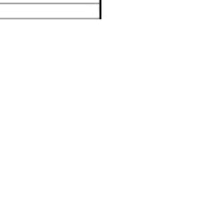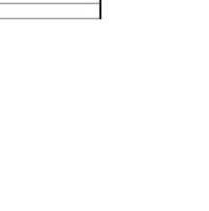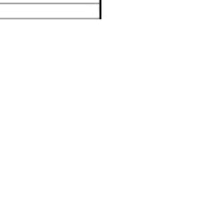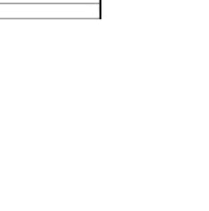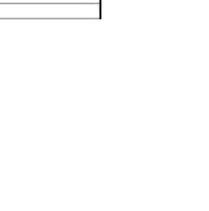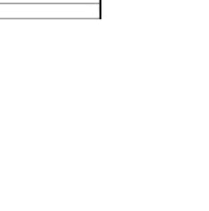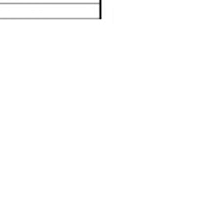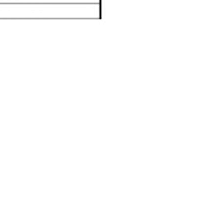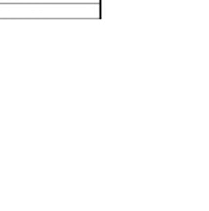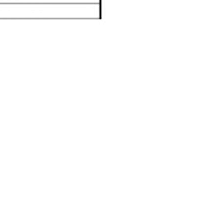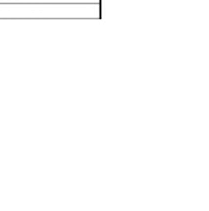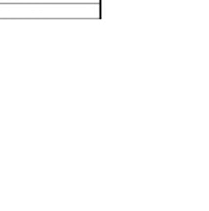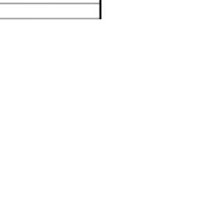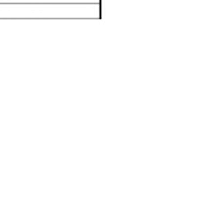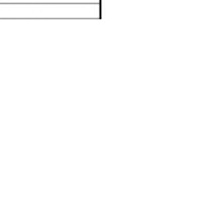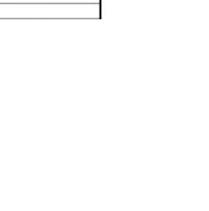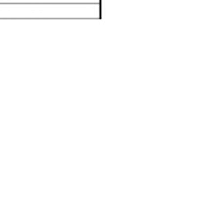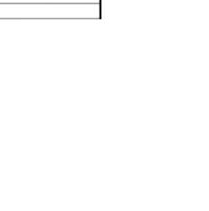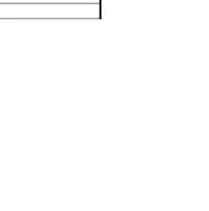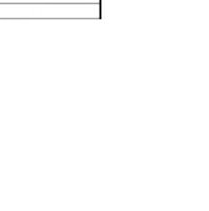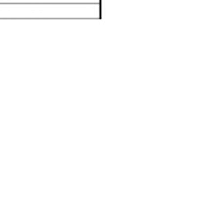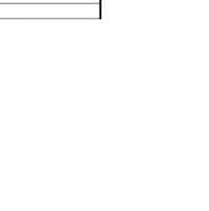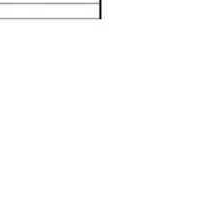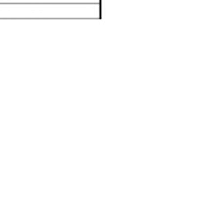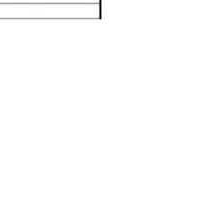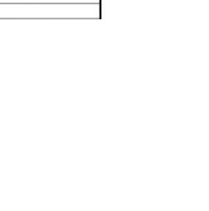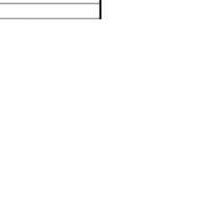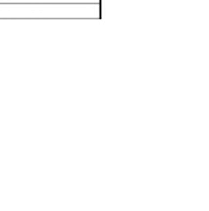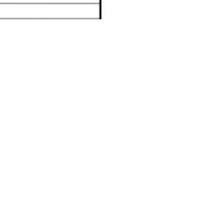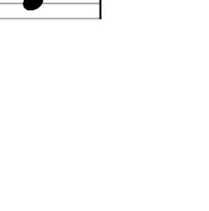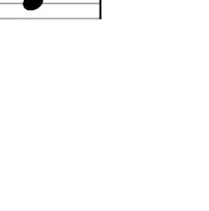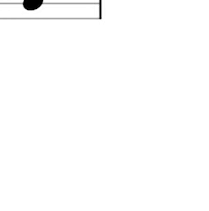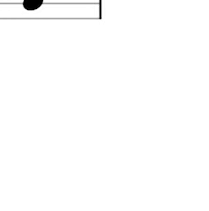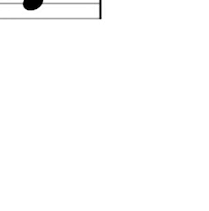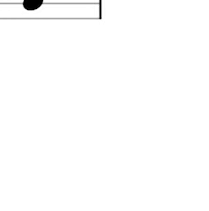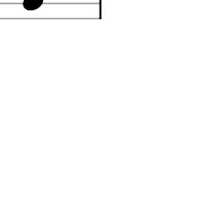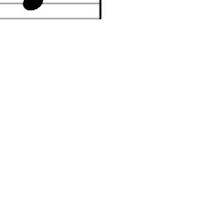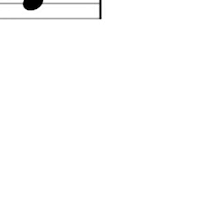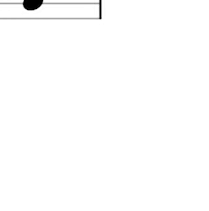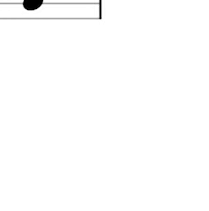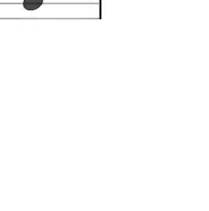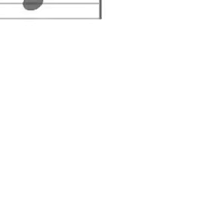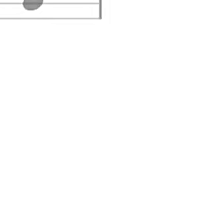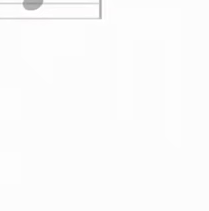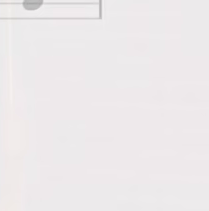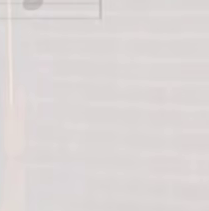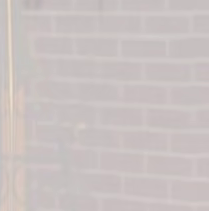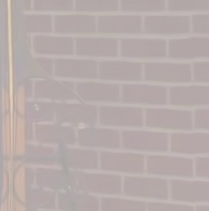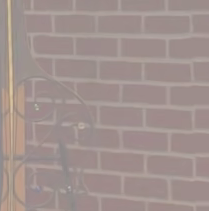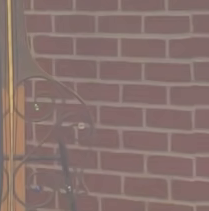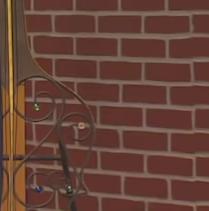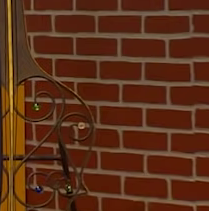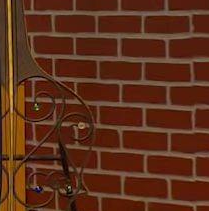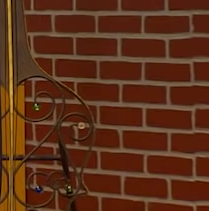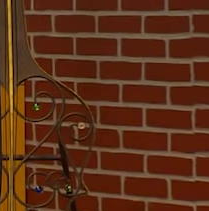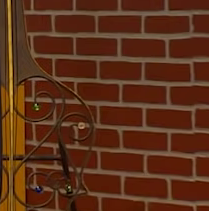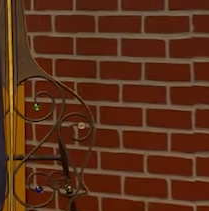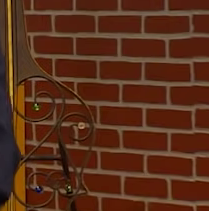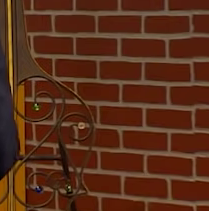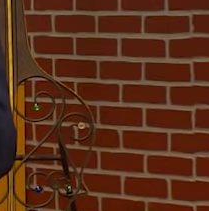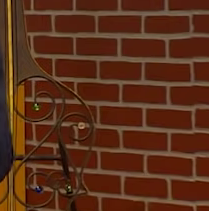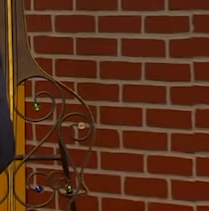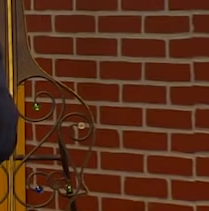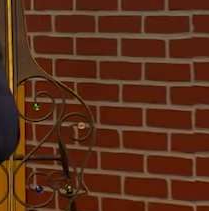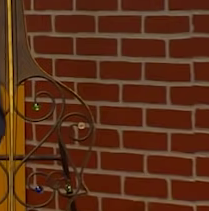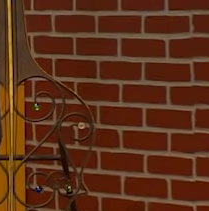completar con una redonda o bien 2 blancas o 4 negras u 8 corcheas. Hoy vamos a conocer